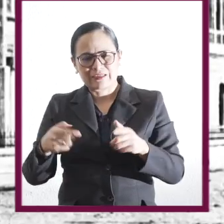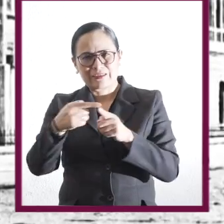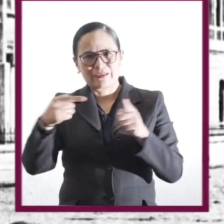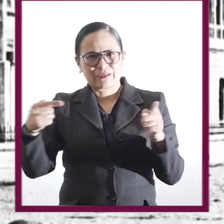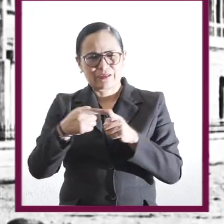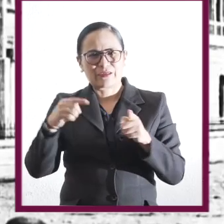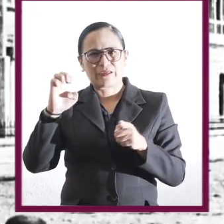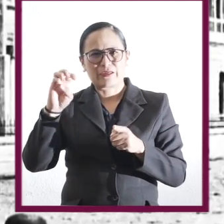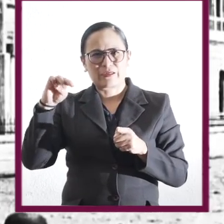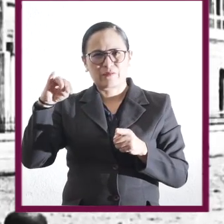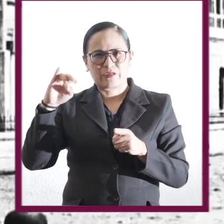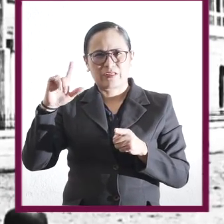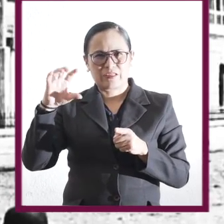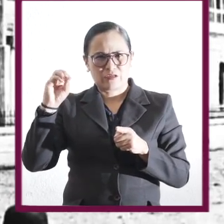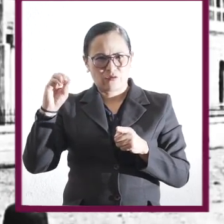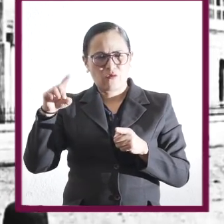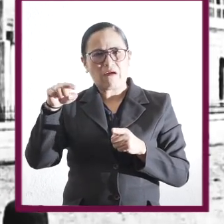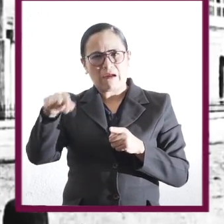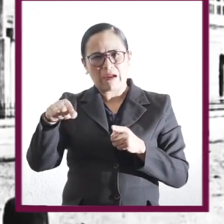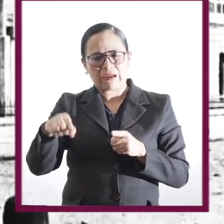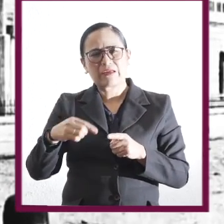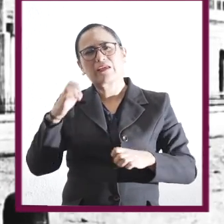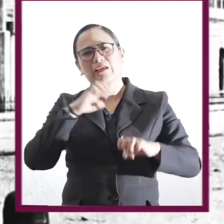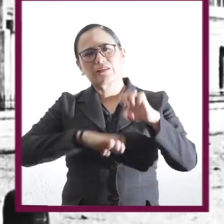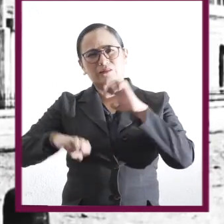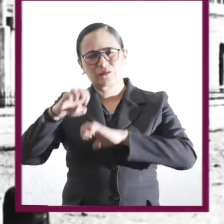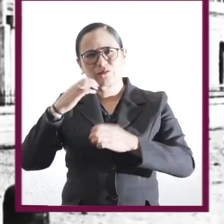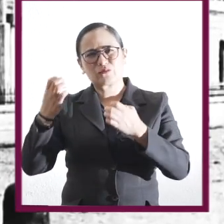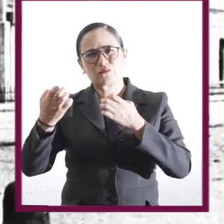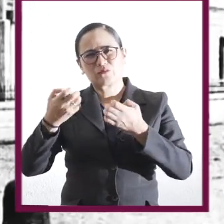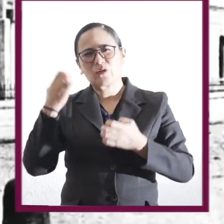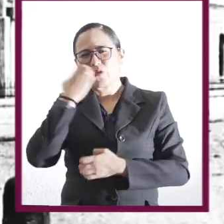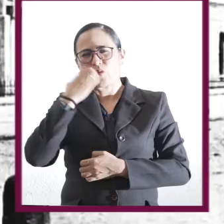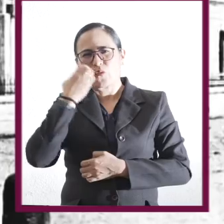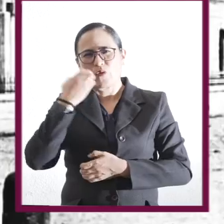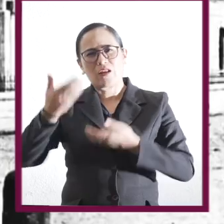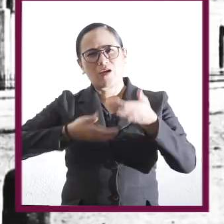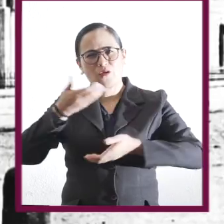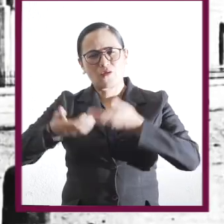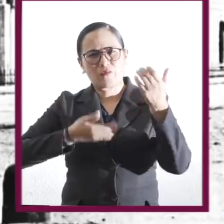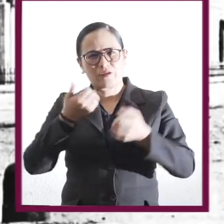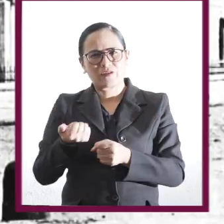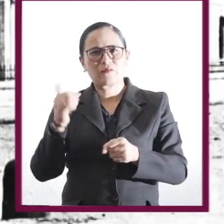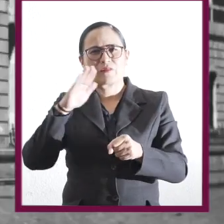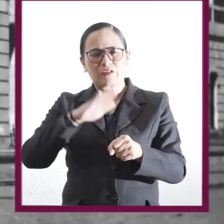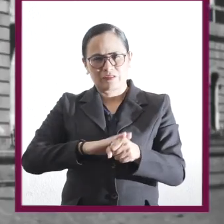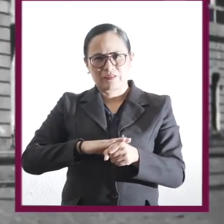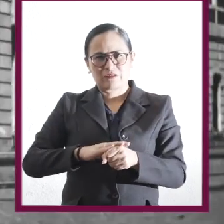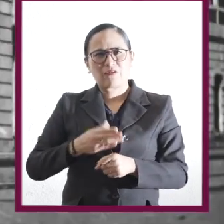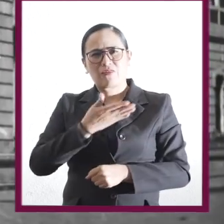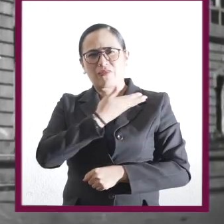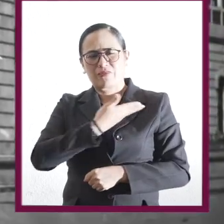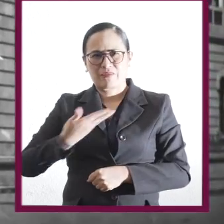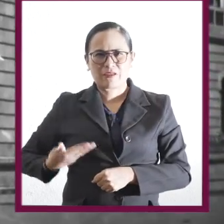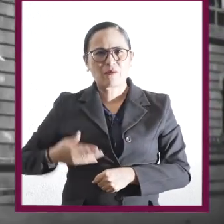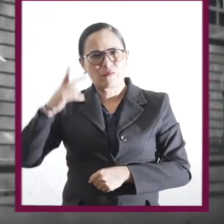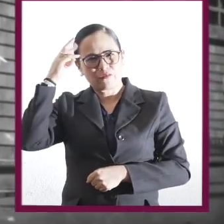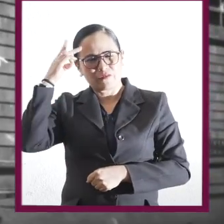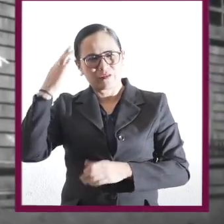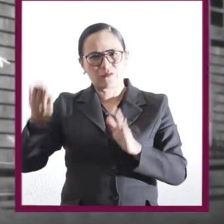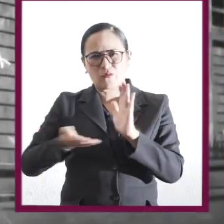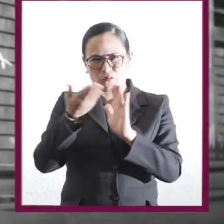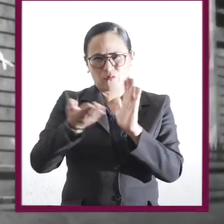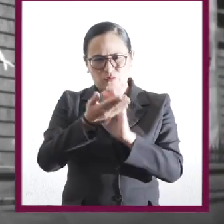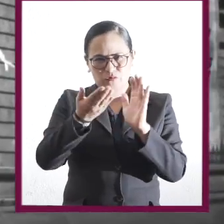A una cuadra, en Emilio Dondé y Enrico Martínez estuvo la vieja Escuela de Comercio y Administración, construida en el